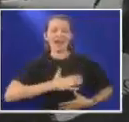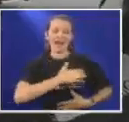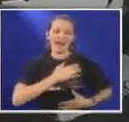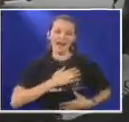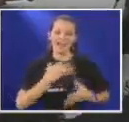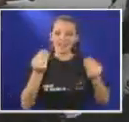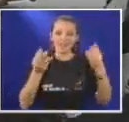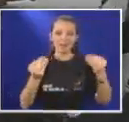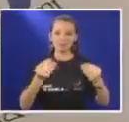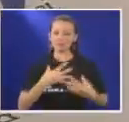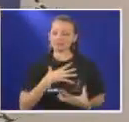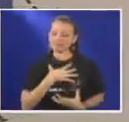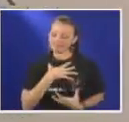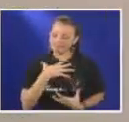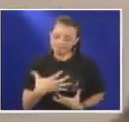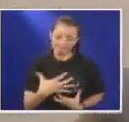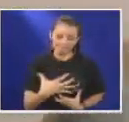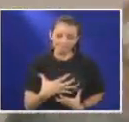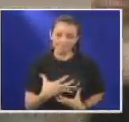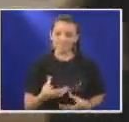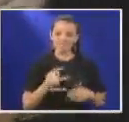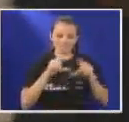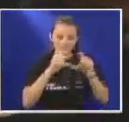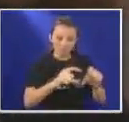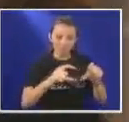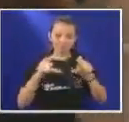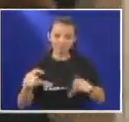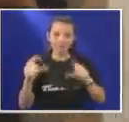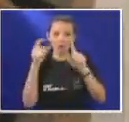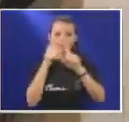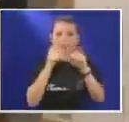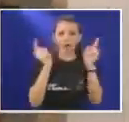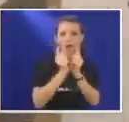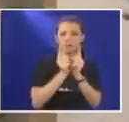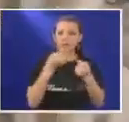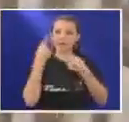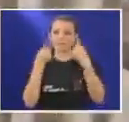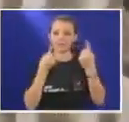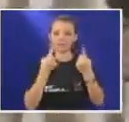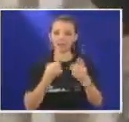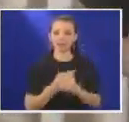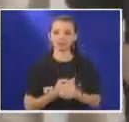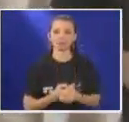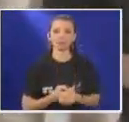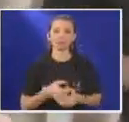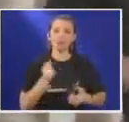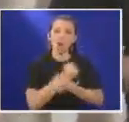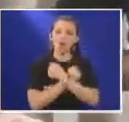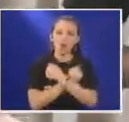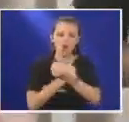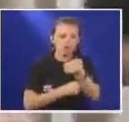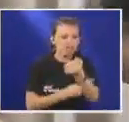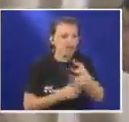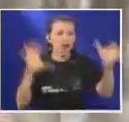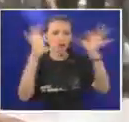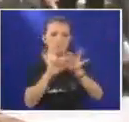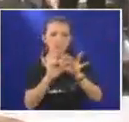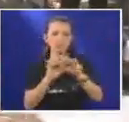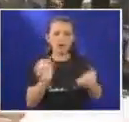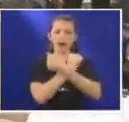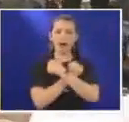no pudieron contener y en pocas, pero precisas palabras, expresaron. Fraternidad, unión,